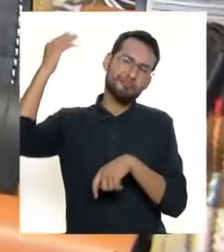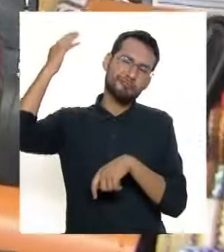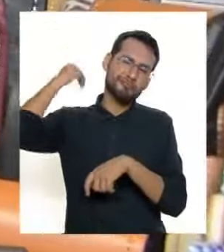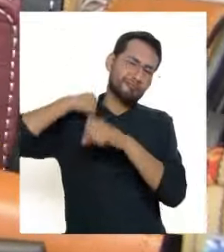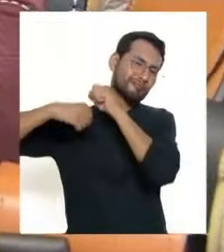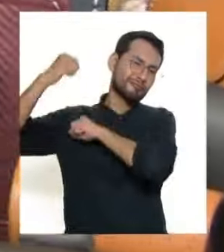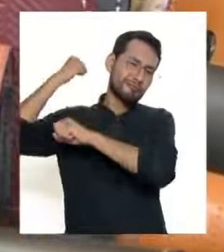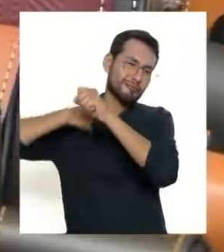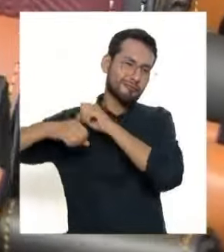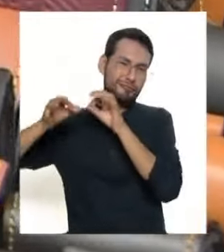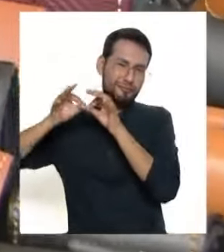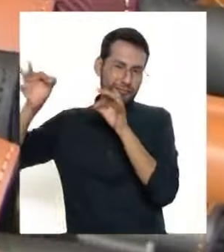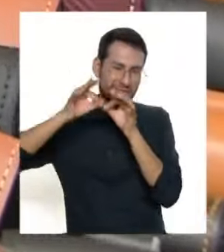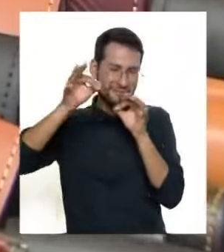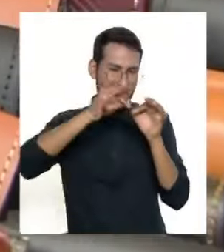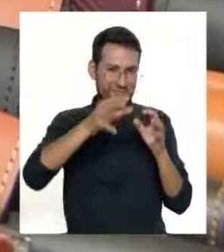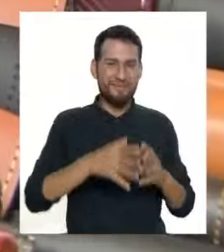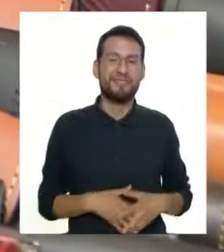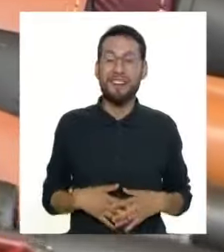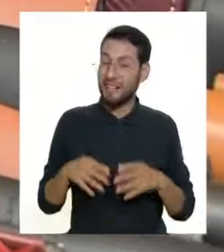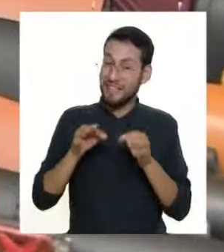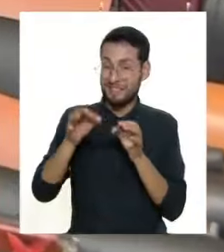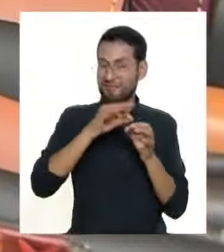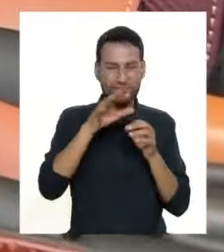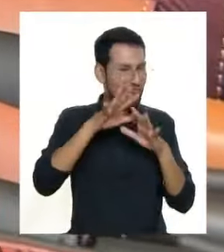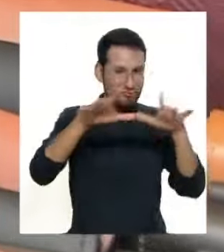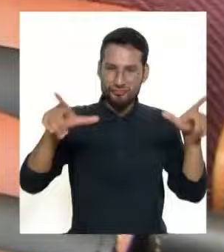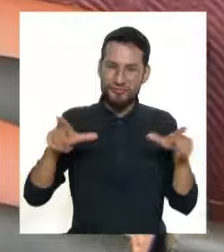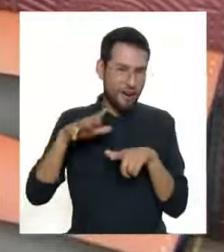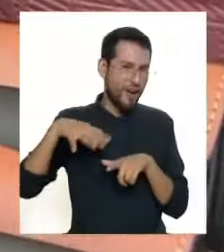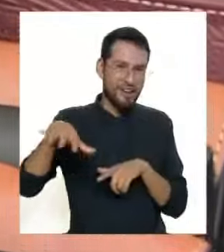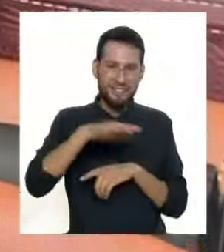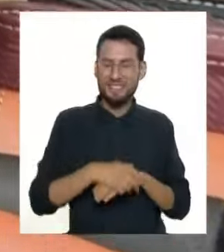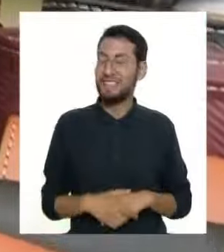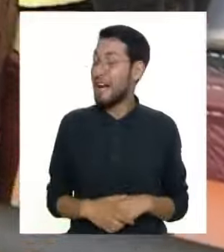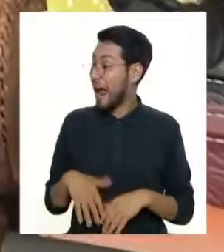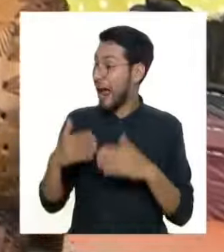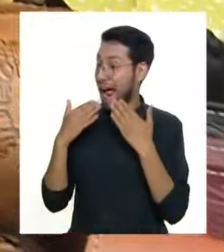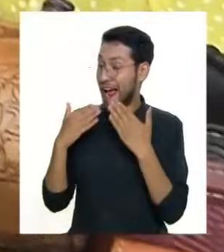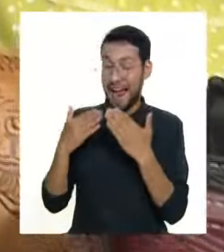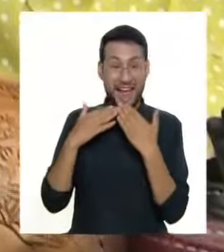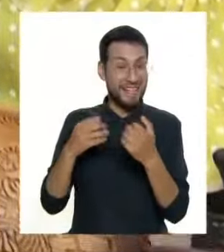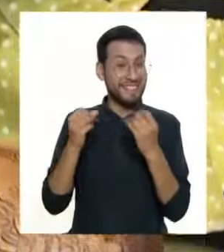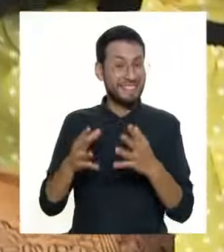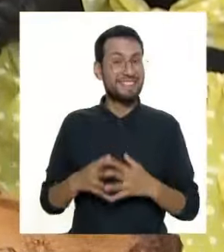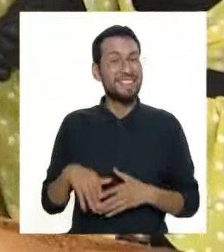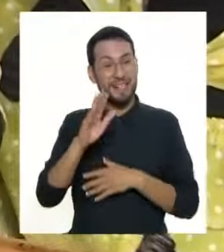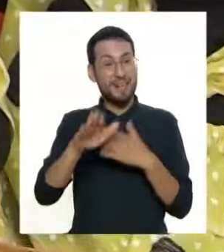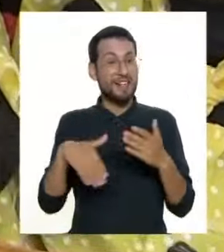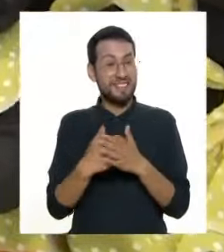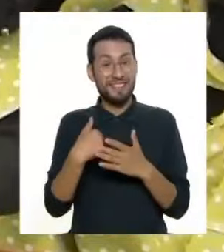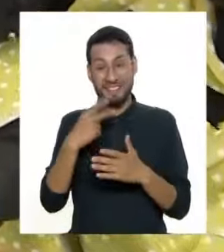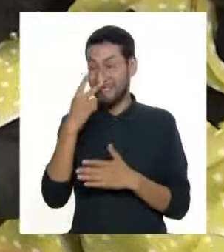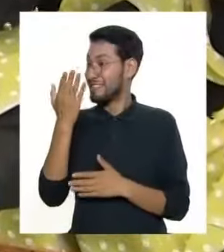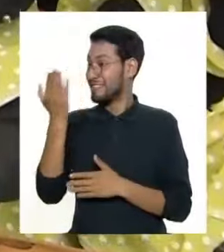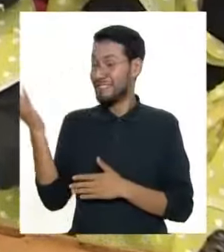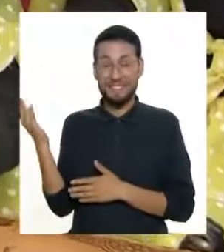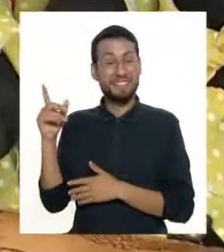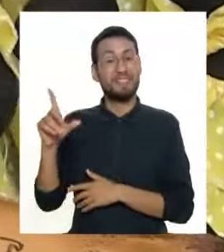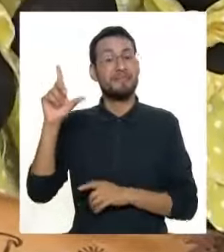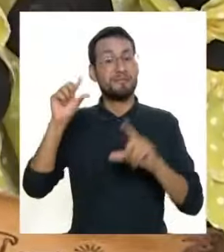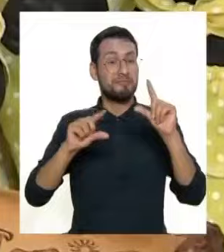años de nuestras provincias. Tenemos provincias de todo lugar. Así es, muchas gracias, mi reina. Y mira todo lo que tenemos, los precios